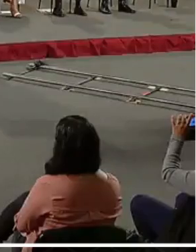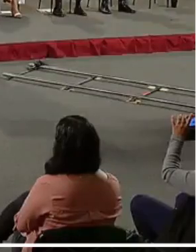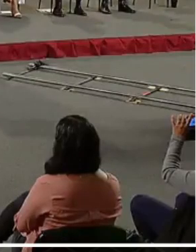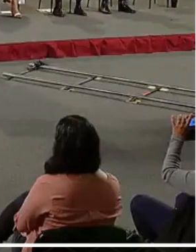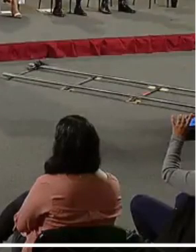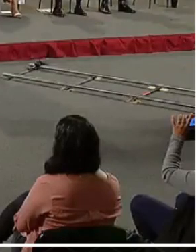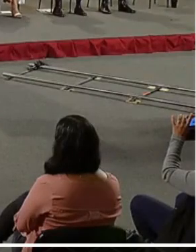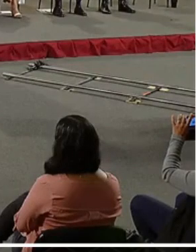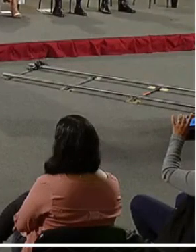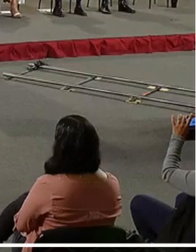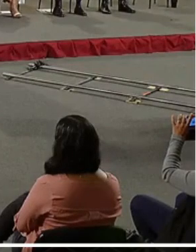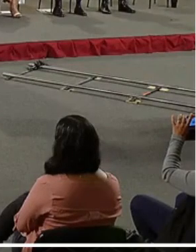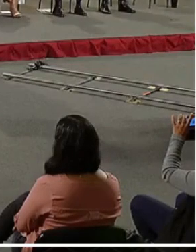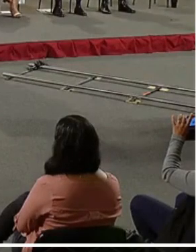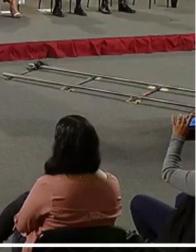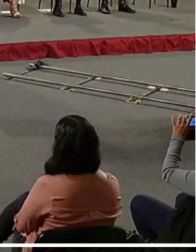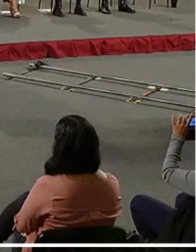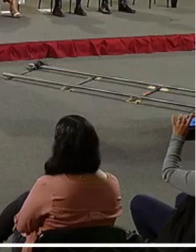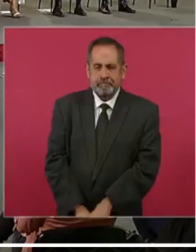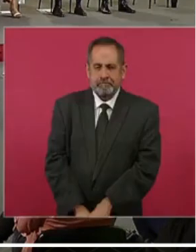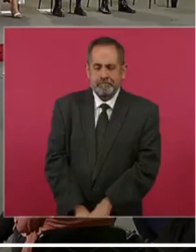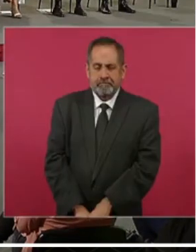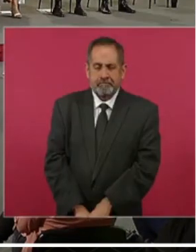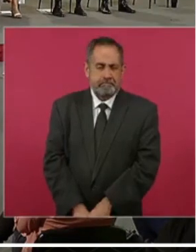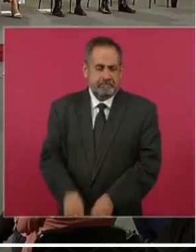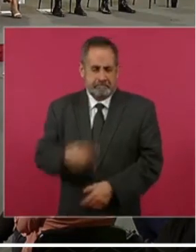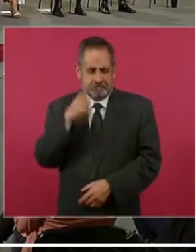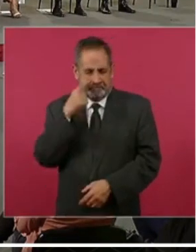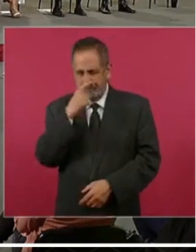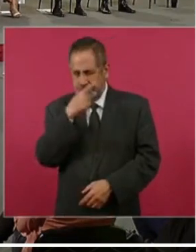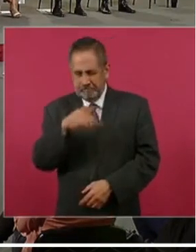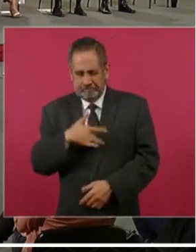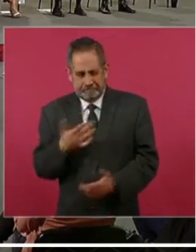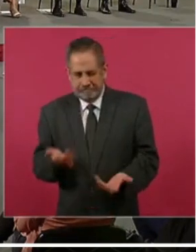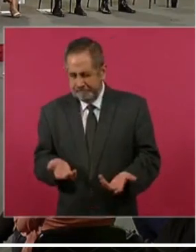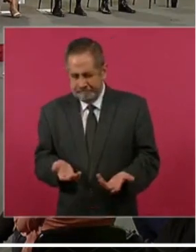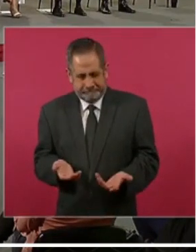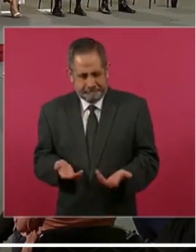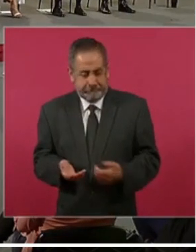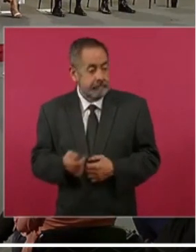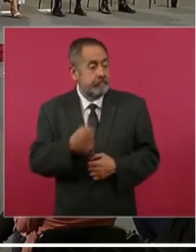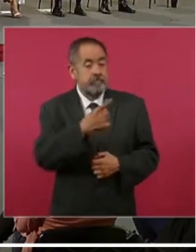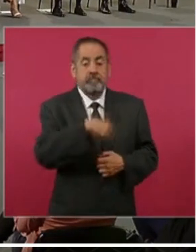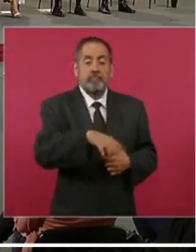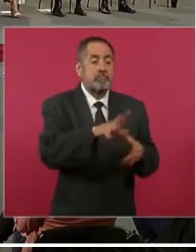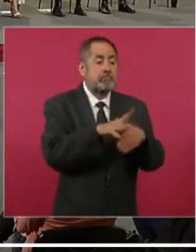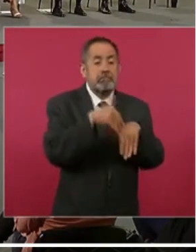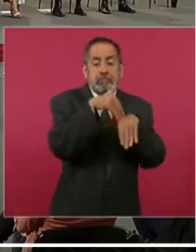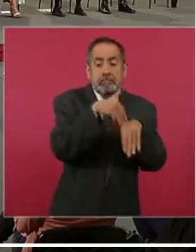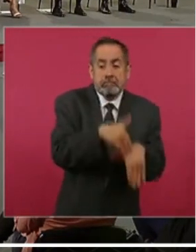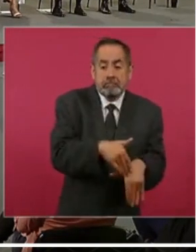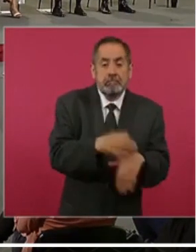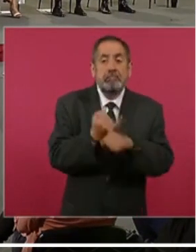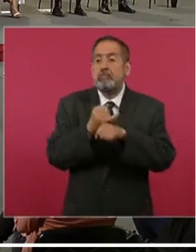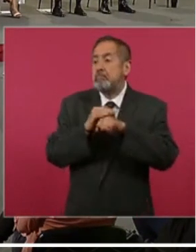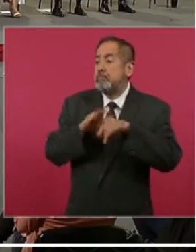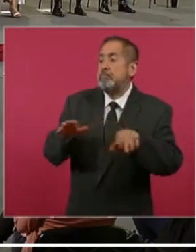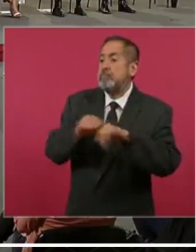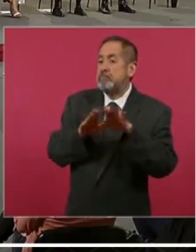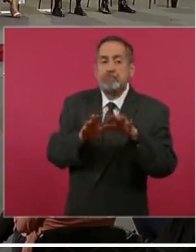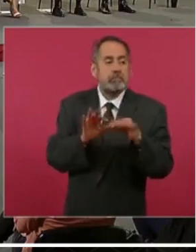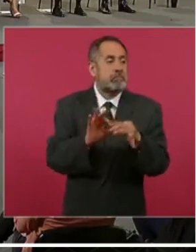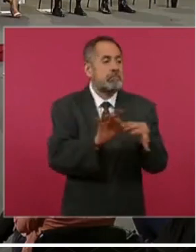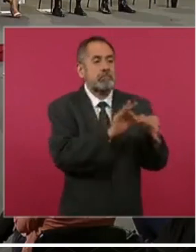Juzgue usted, prácticamente todos le entraron al nado sincronizado de la desinformación y de las